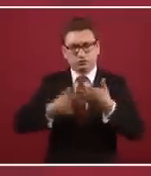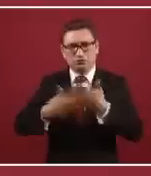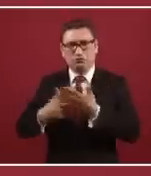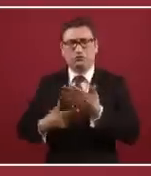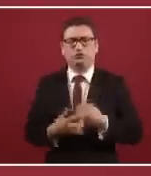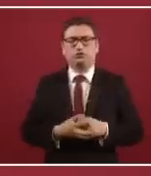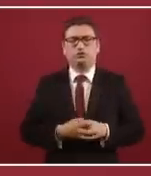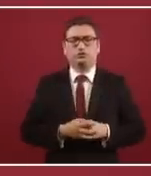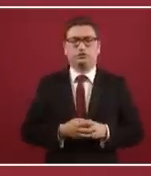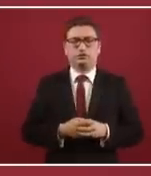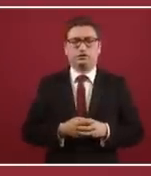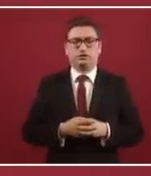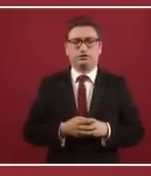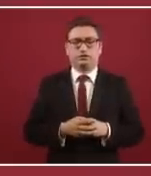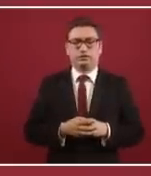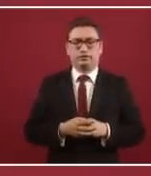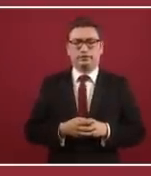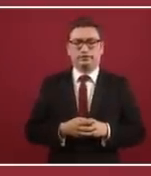que